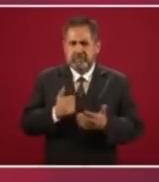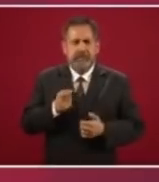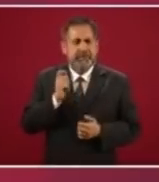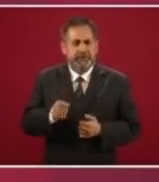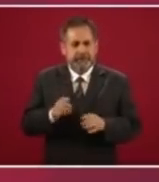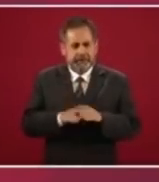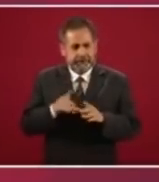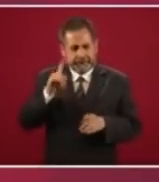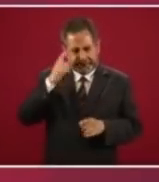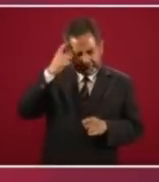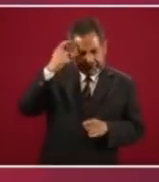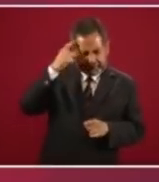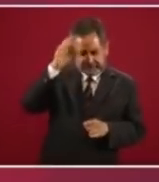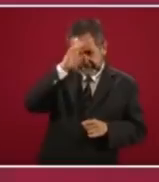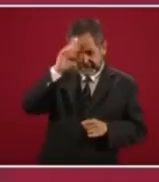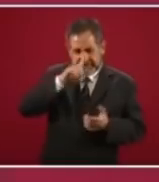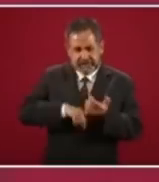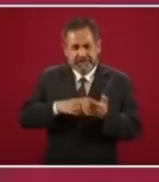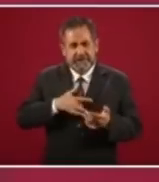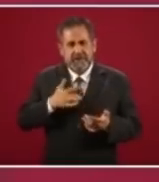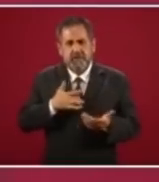la conciencia,